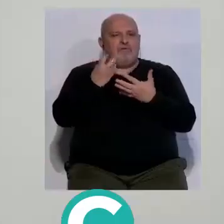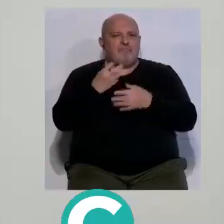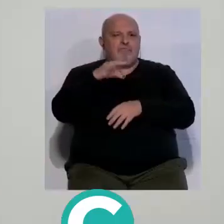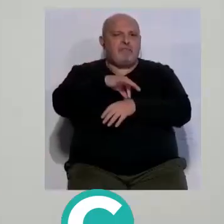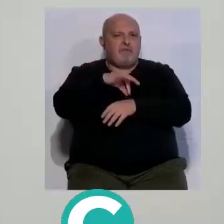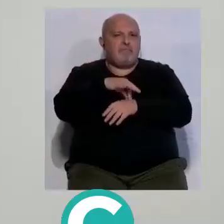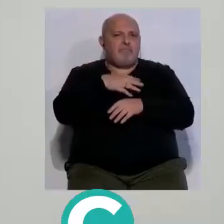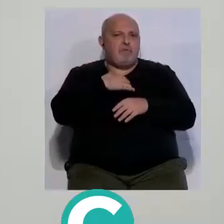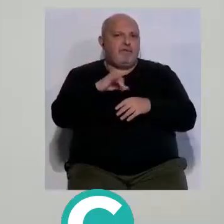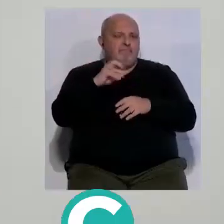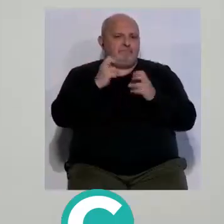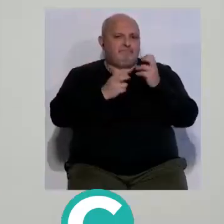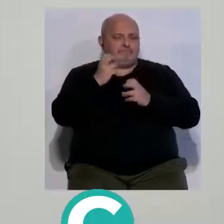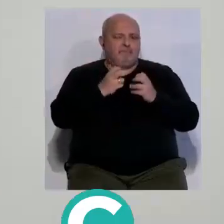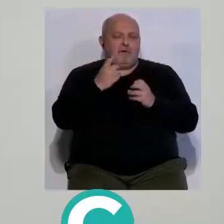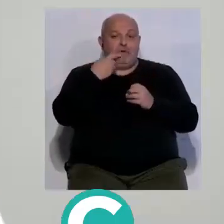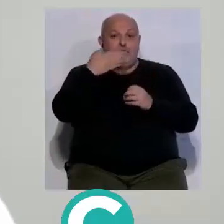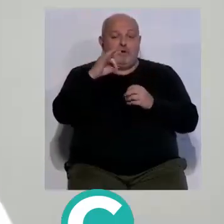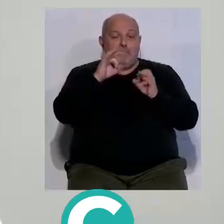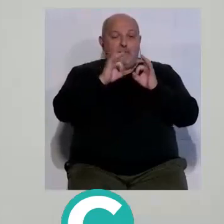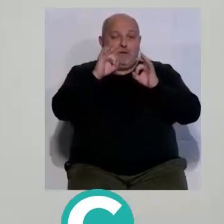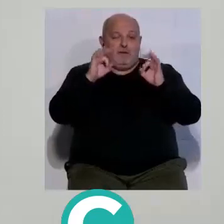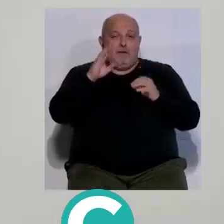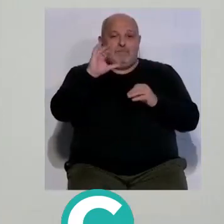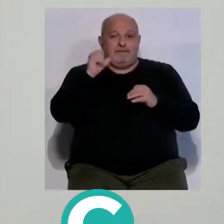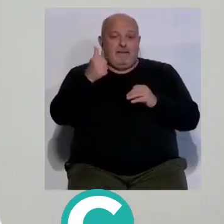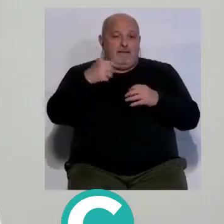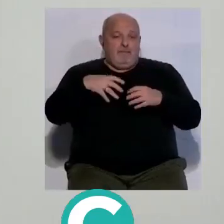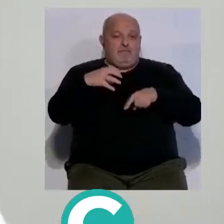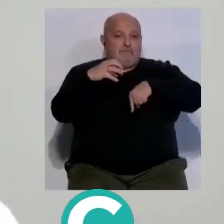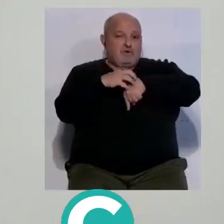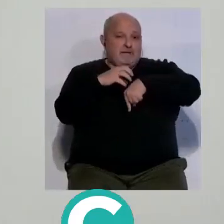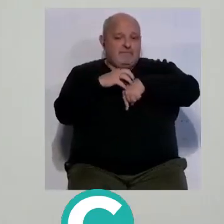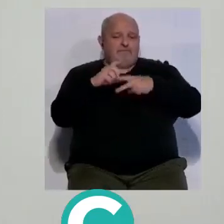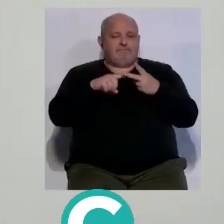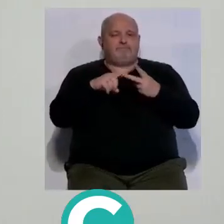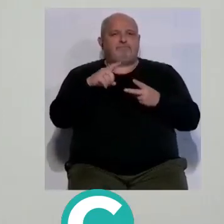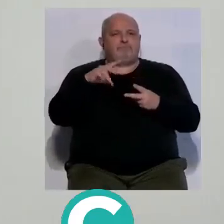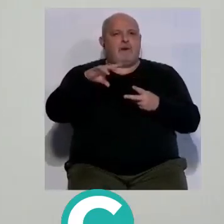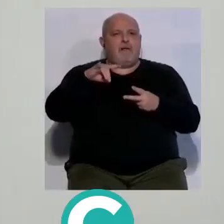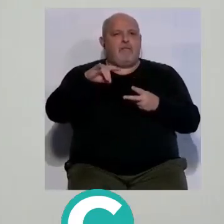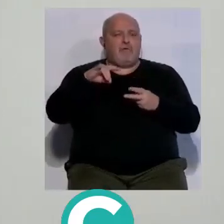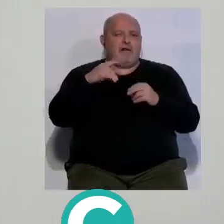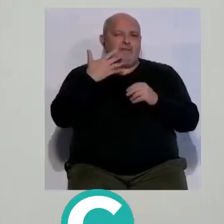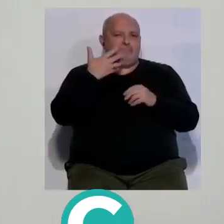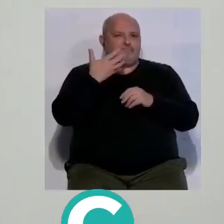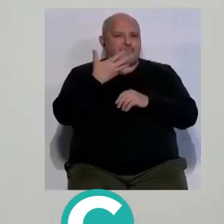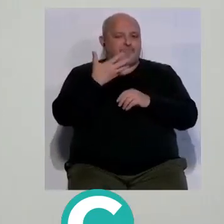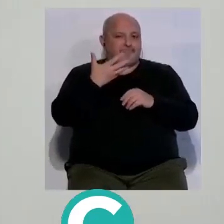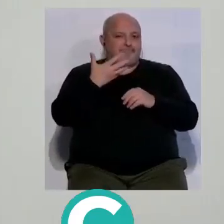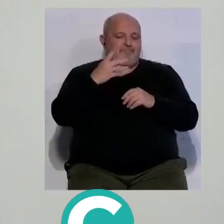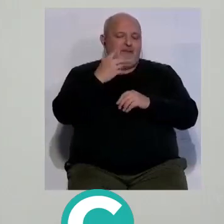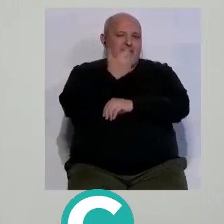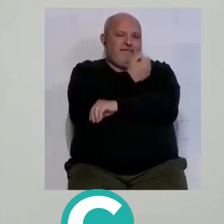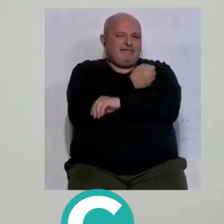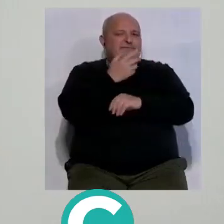las enfermedades o los tratamientos. Por ejemplo, un biomarcador es el PSA en la próstata o es la glucemia en la diabetes, ¿no? Los marcadores que